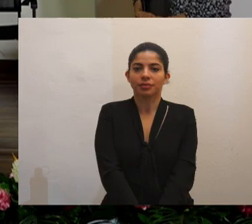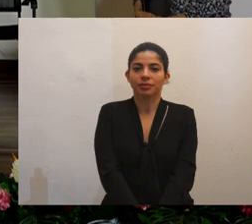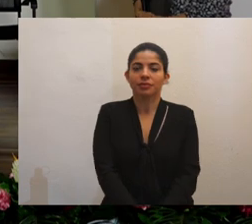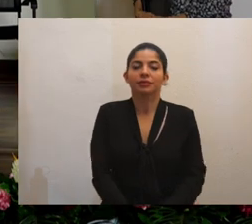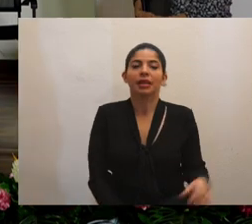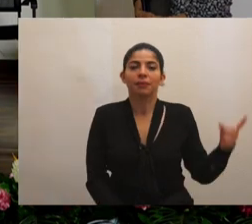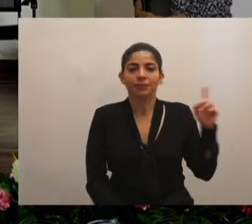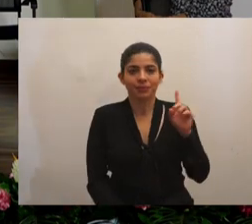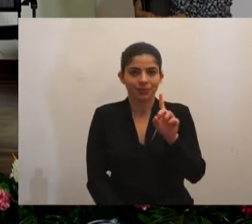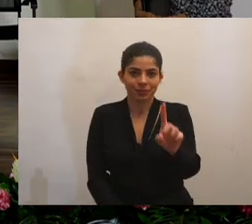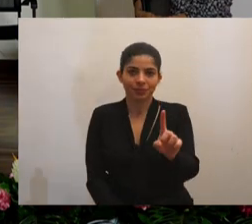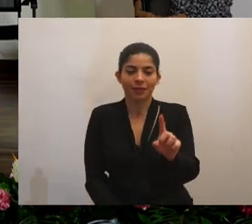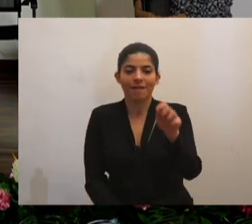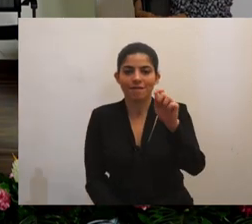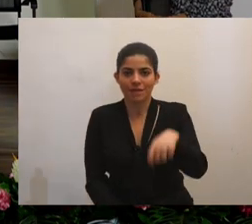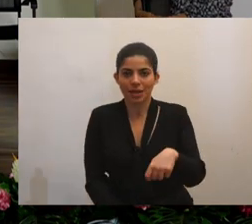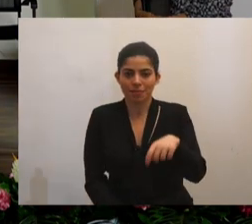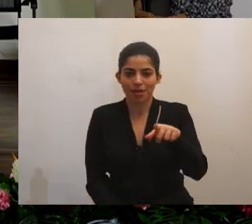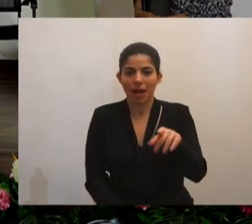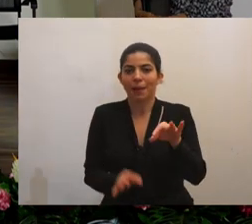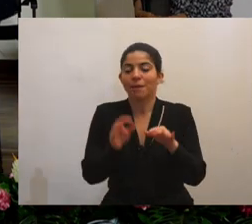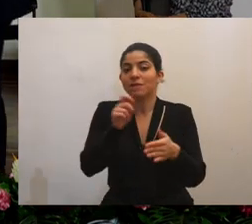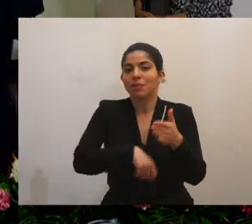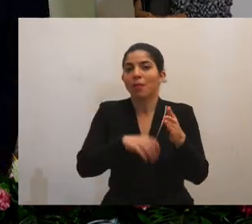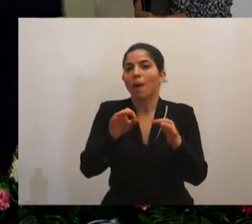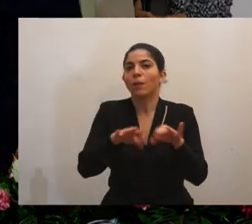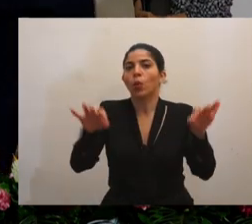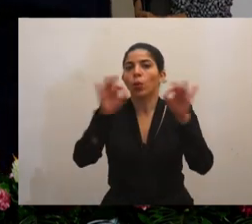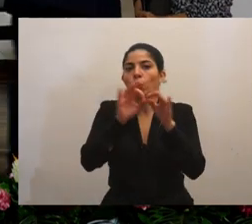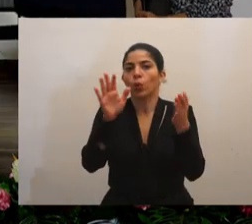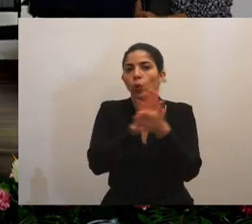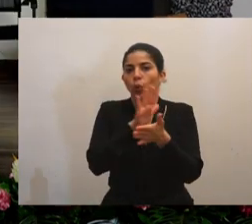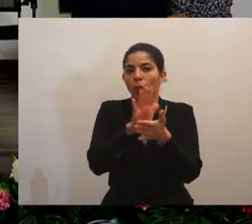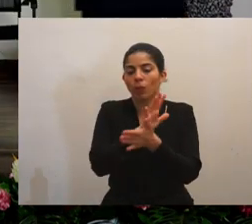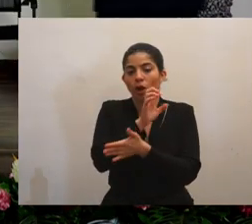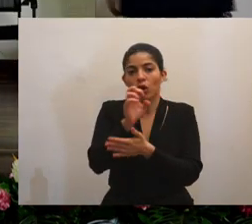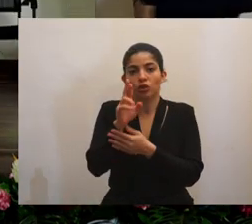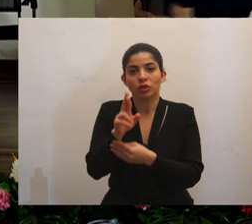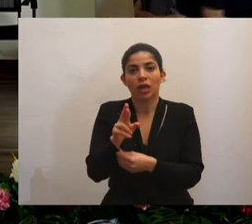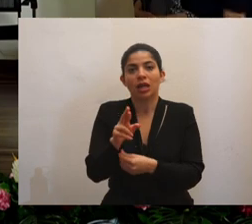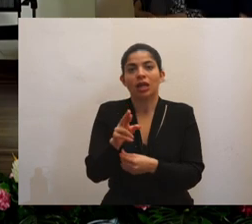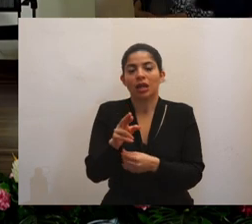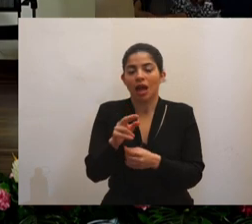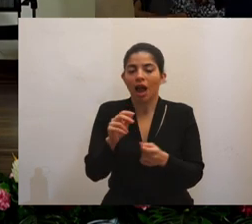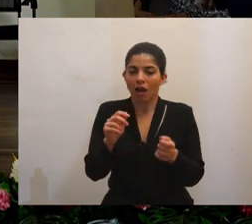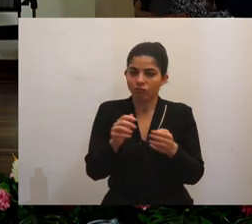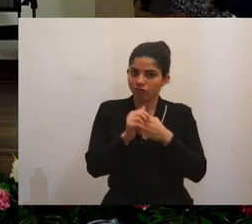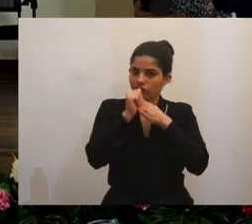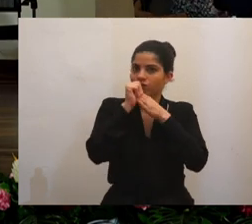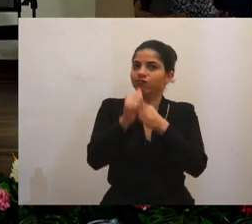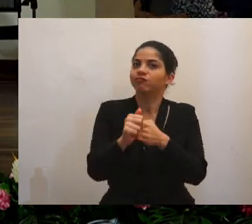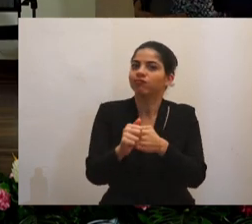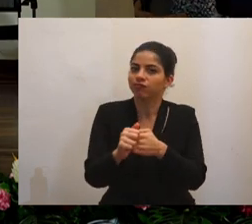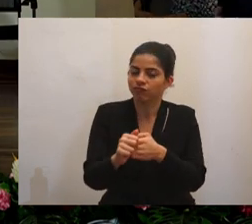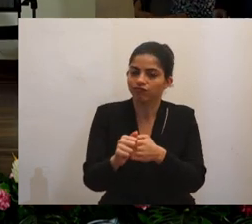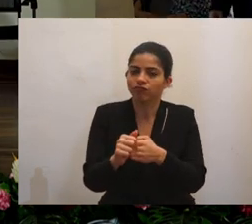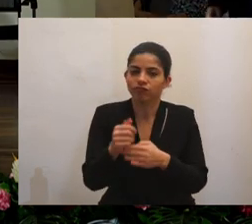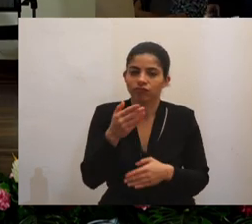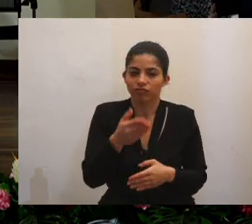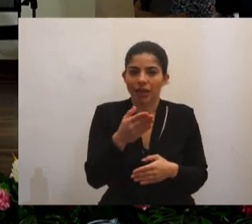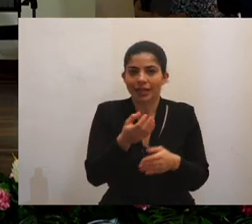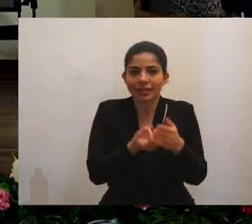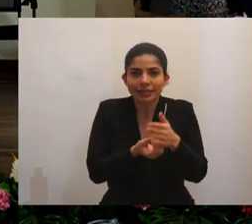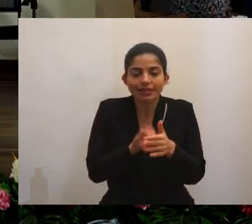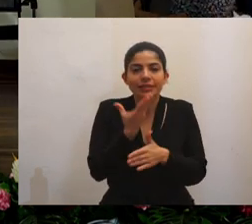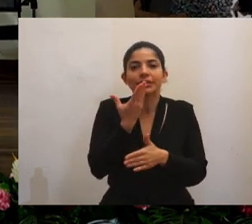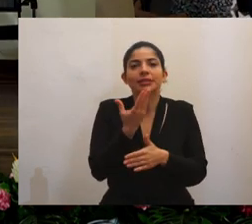Marianela firme este importante documento que pone a Costa Rica a la vanguardia en la